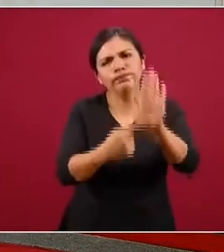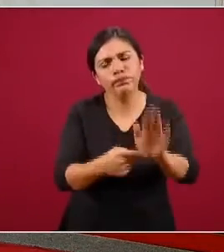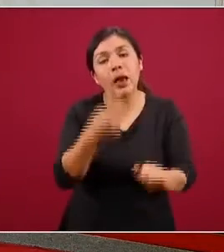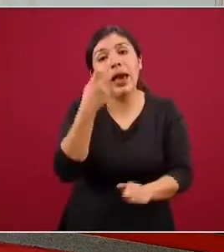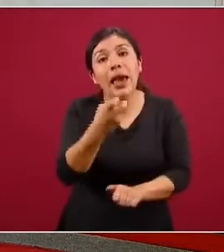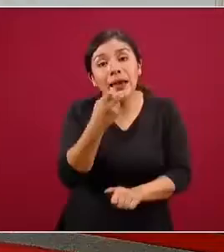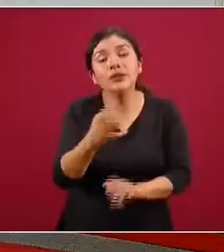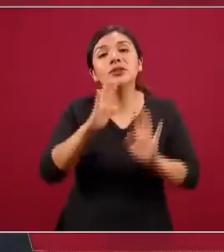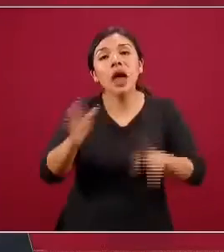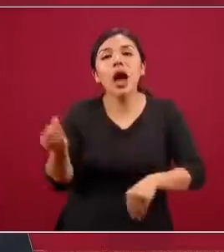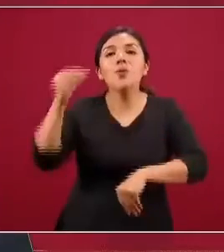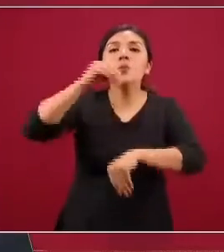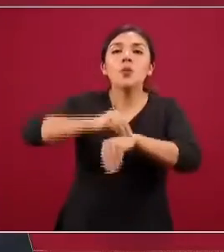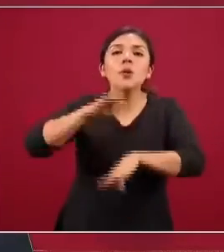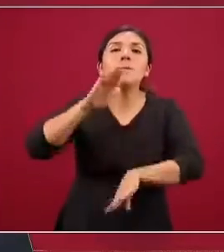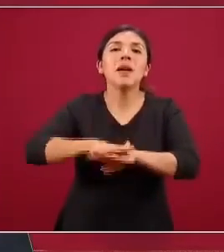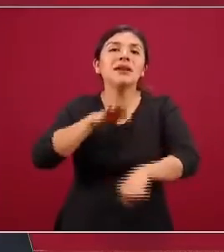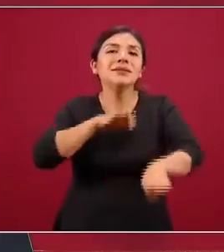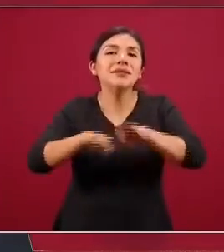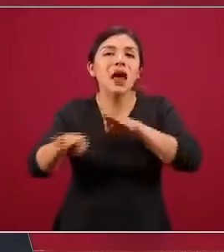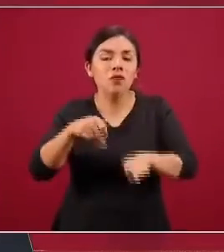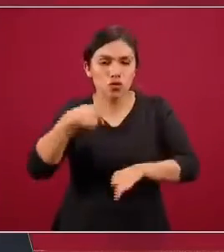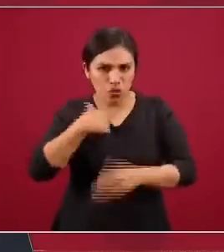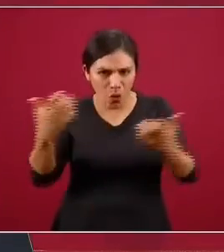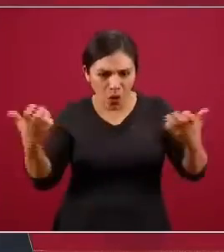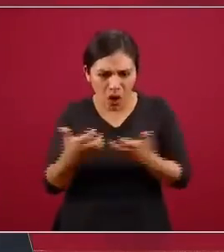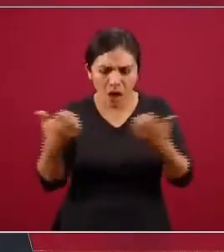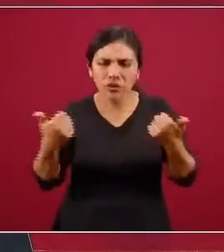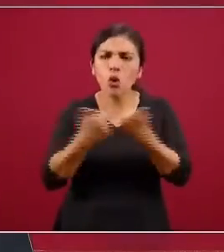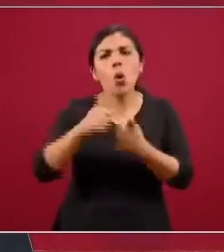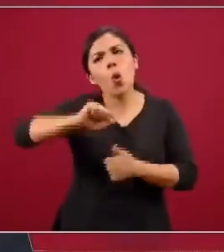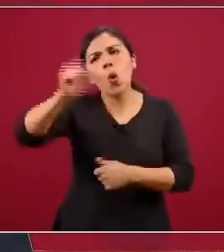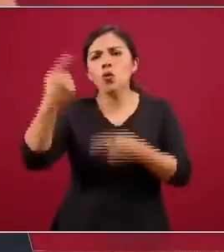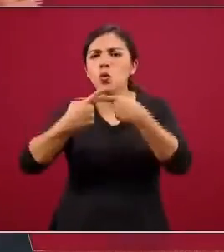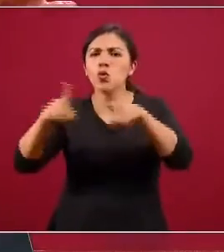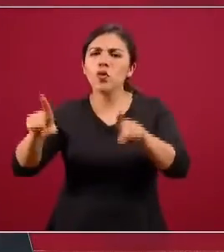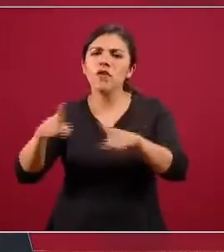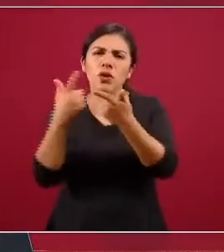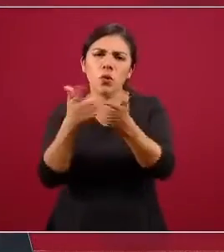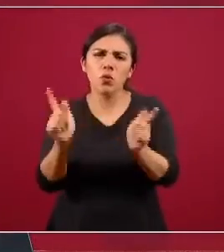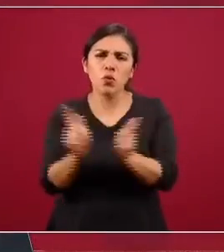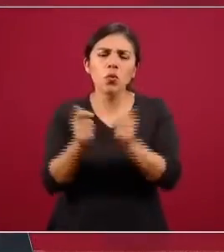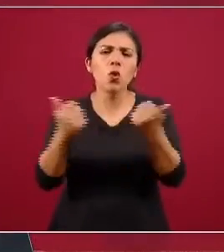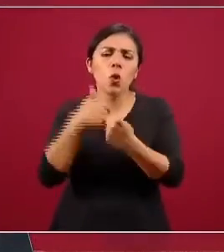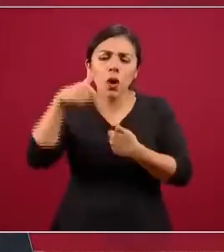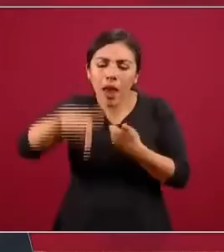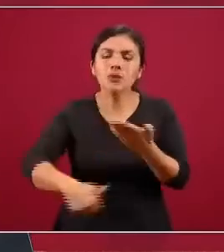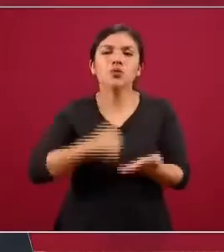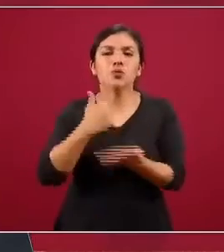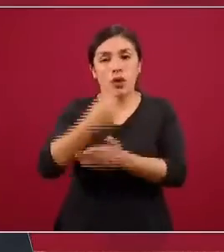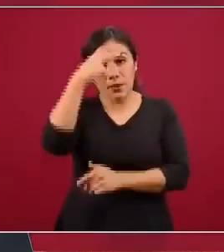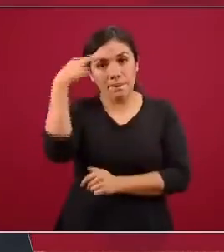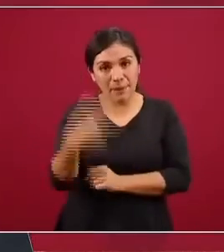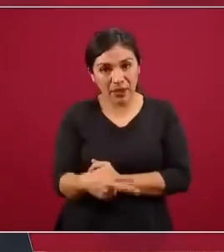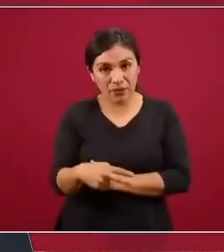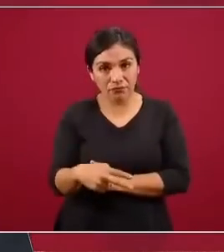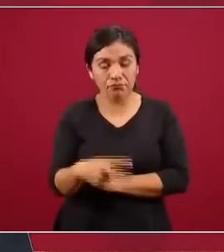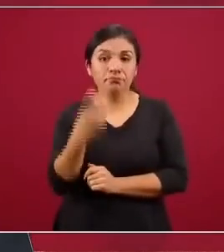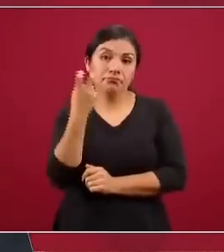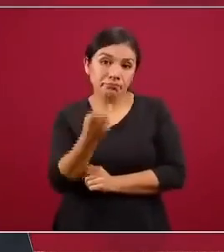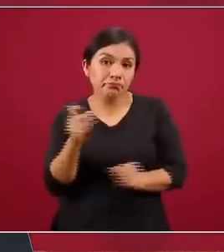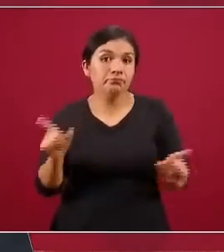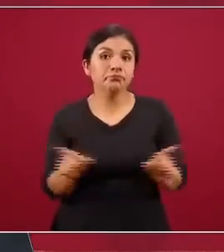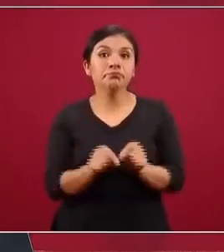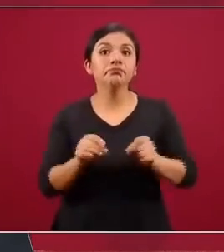esto complementa el trabajo que también estamos haciendo con un grupo diferente con la Ciudad de México. Esa es la